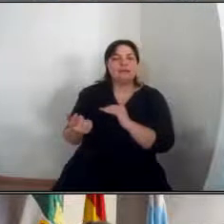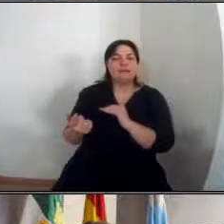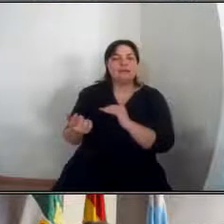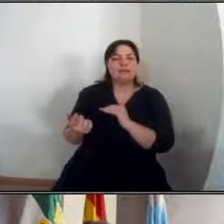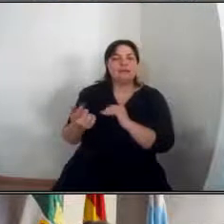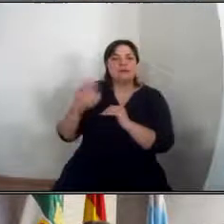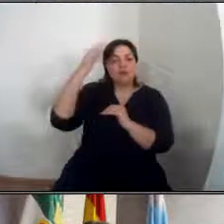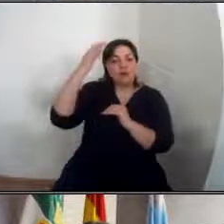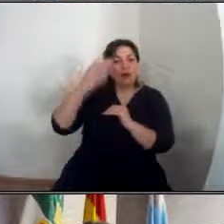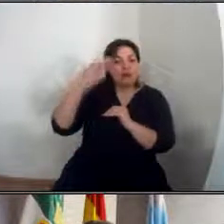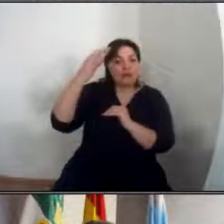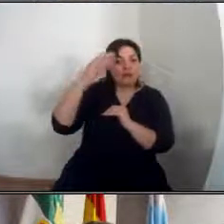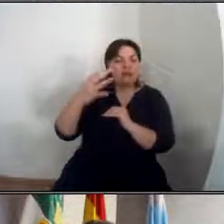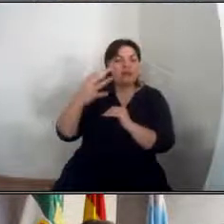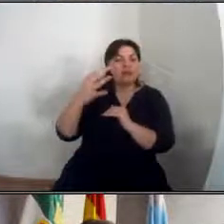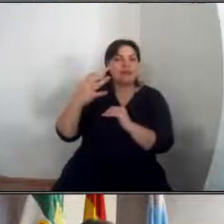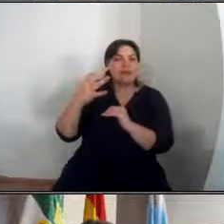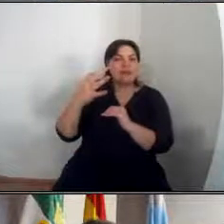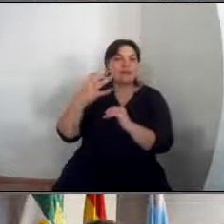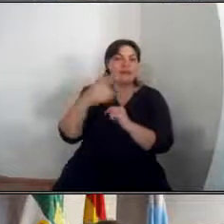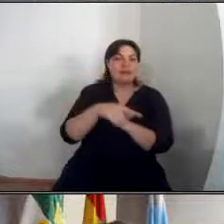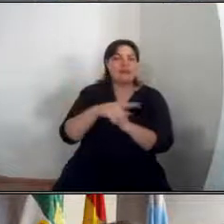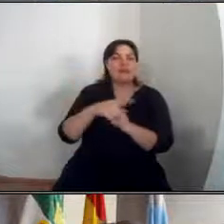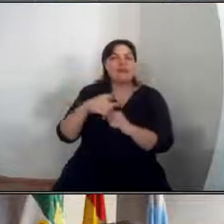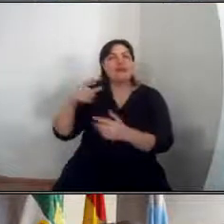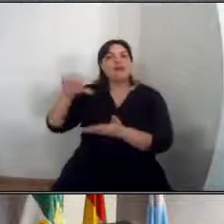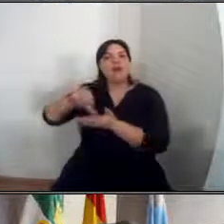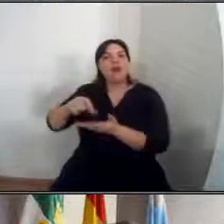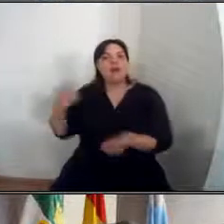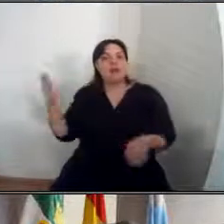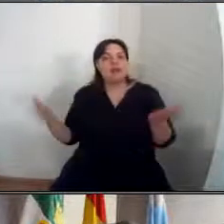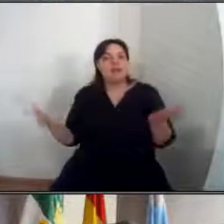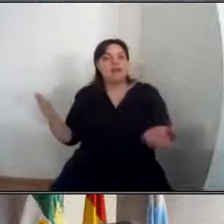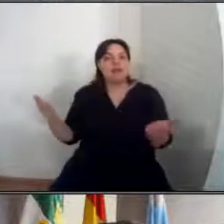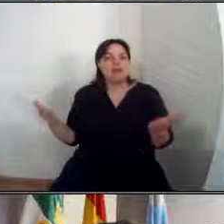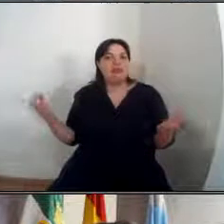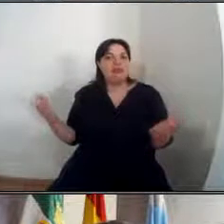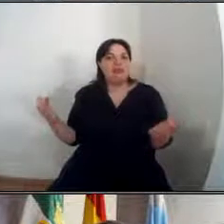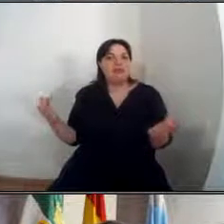ruralidad frente a la urbanidad. Y para eso es necesario pues,